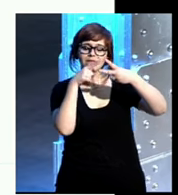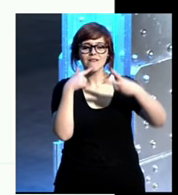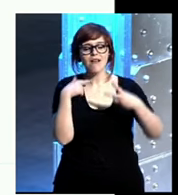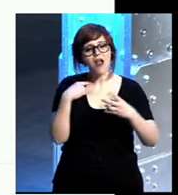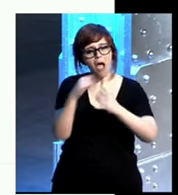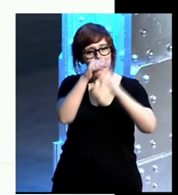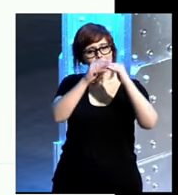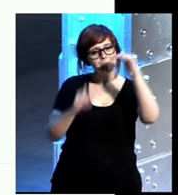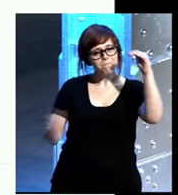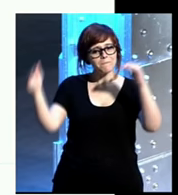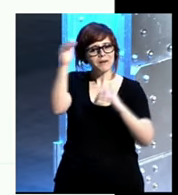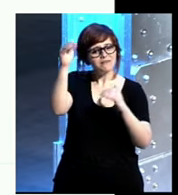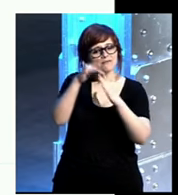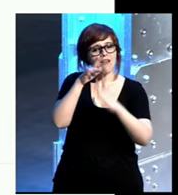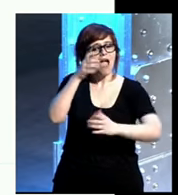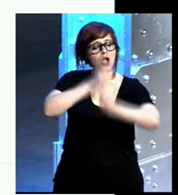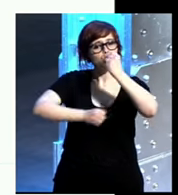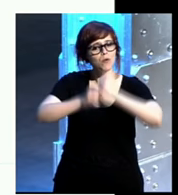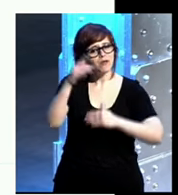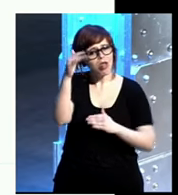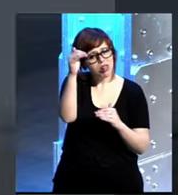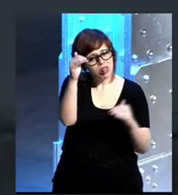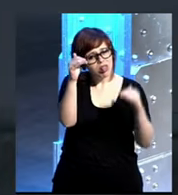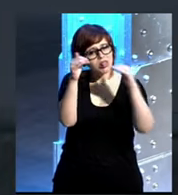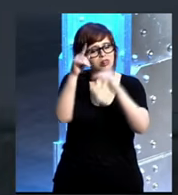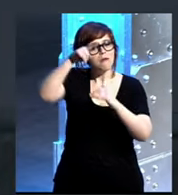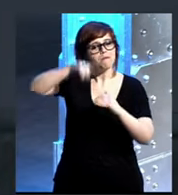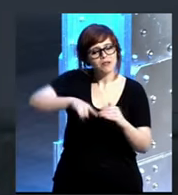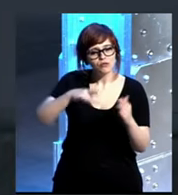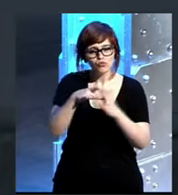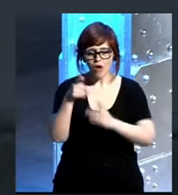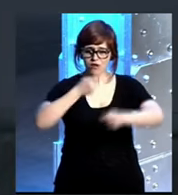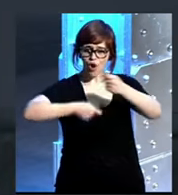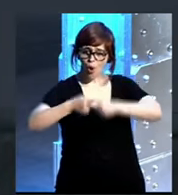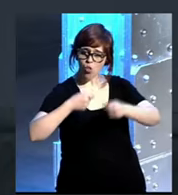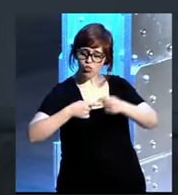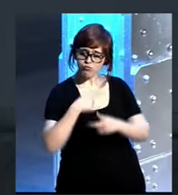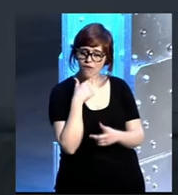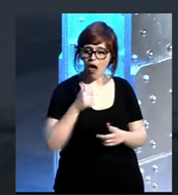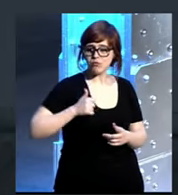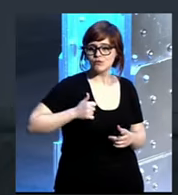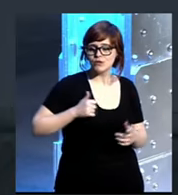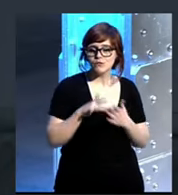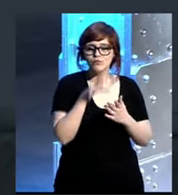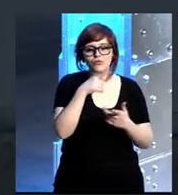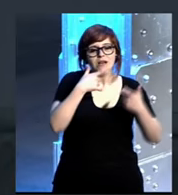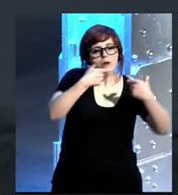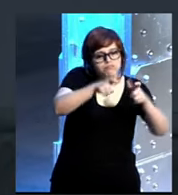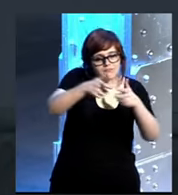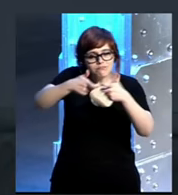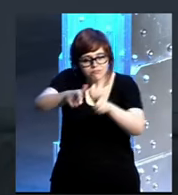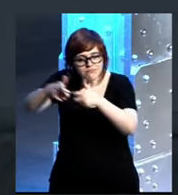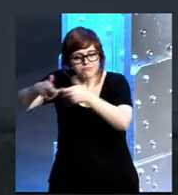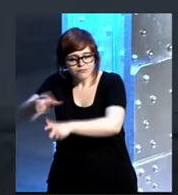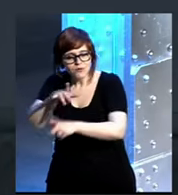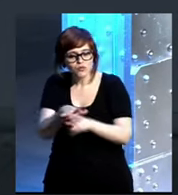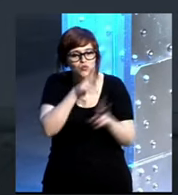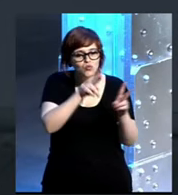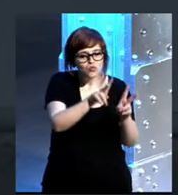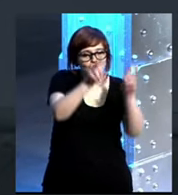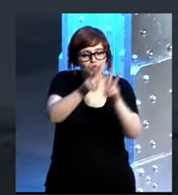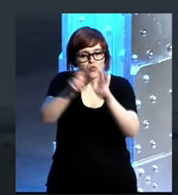los que no tienen poder adquisitivo. Modelos distintos de negocio, segmentos diferentes de negocio, los segmentos A, B, C, D y E. Y nosotros en los segmentos